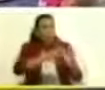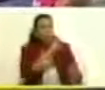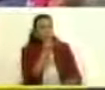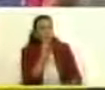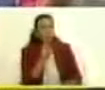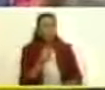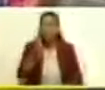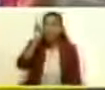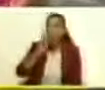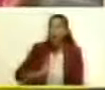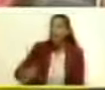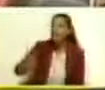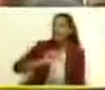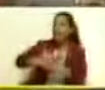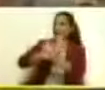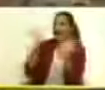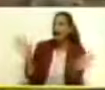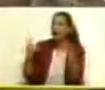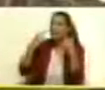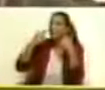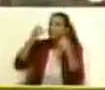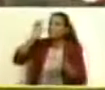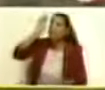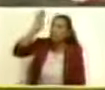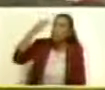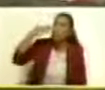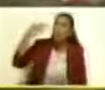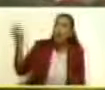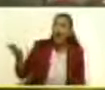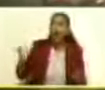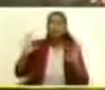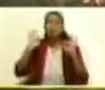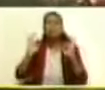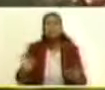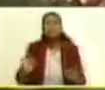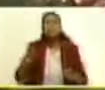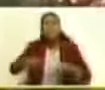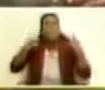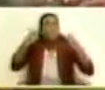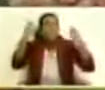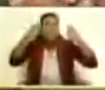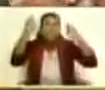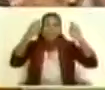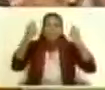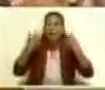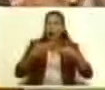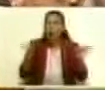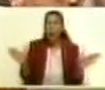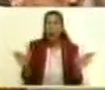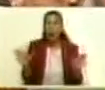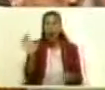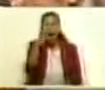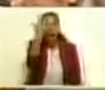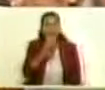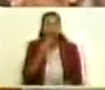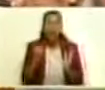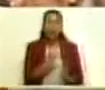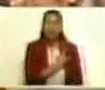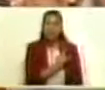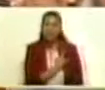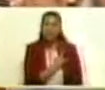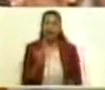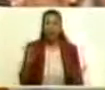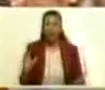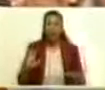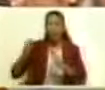Nuestra visión es muy clara. Es necesario seguir promoviendo la apertura de nuestras universidades con